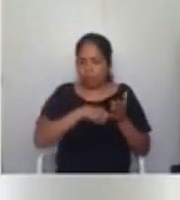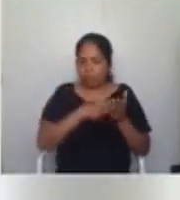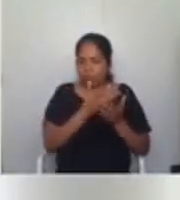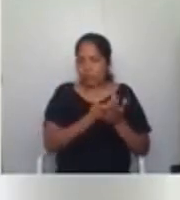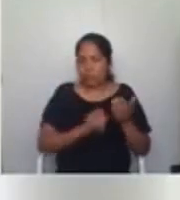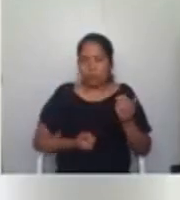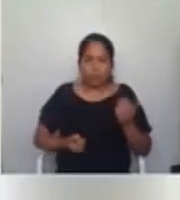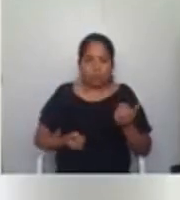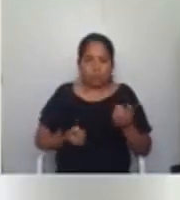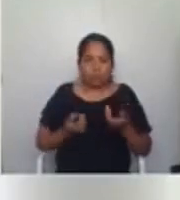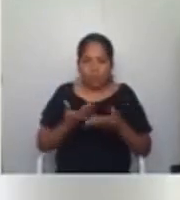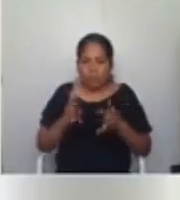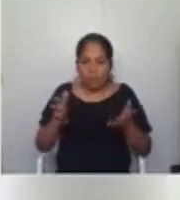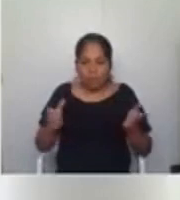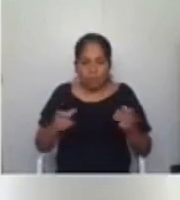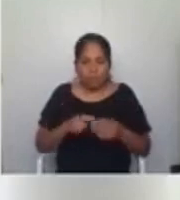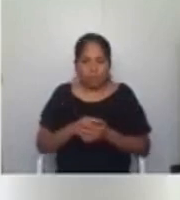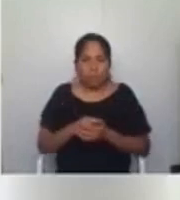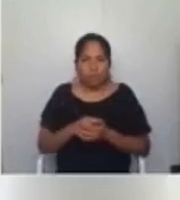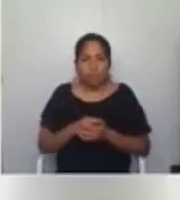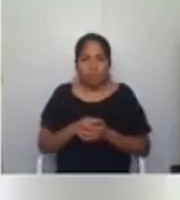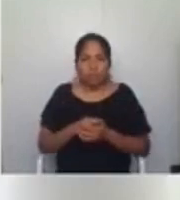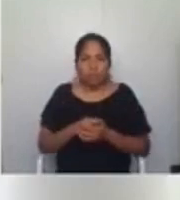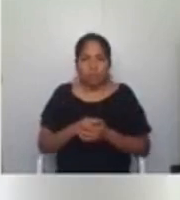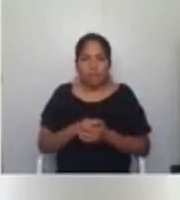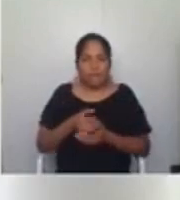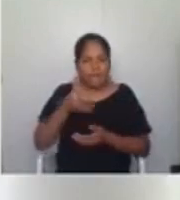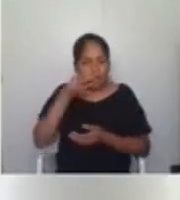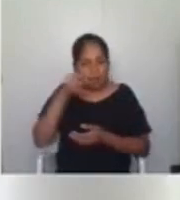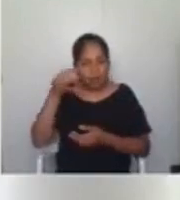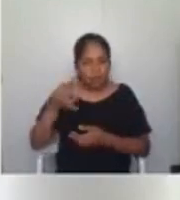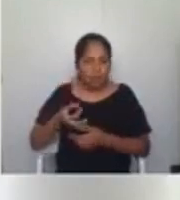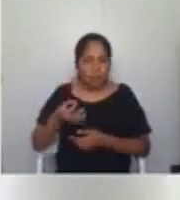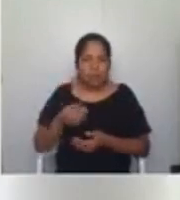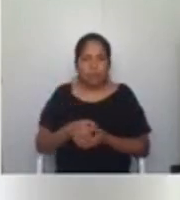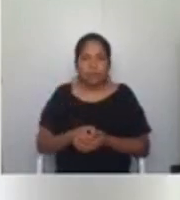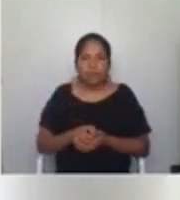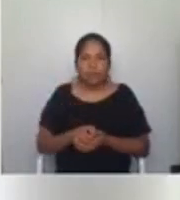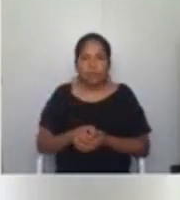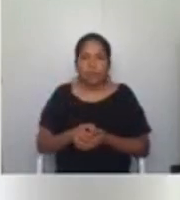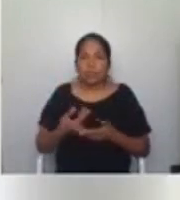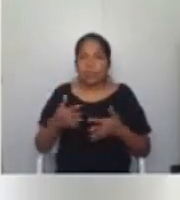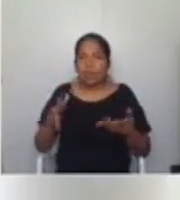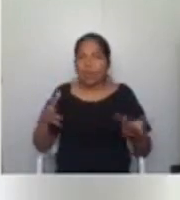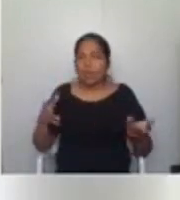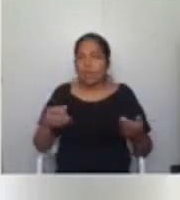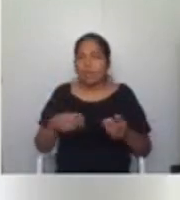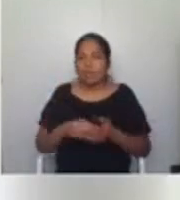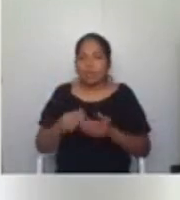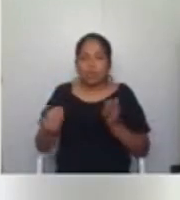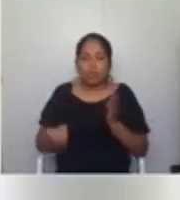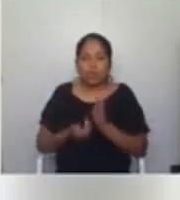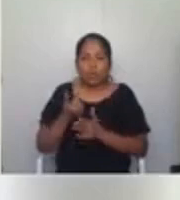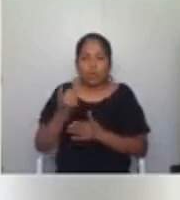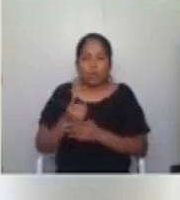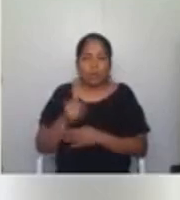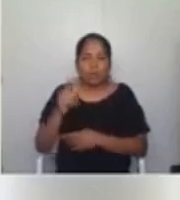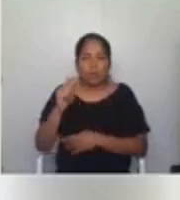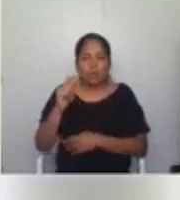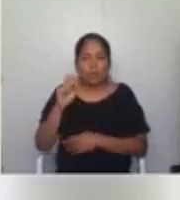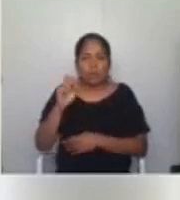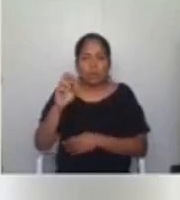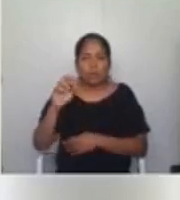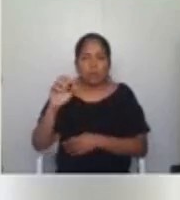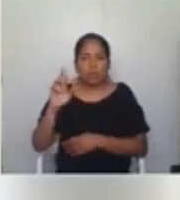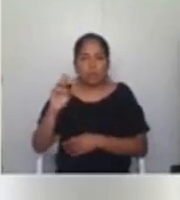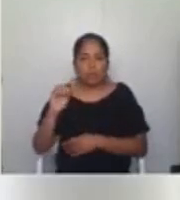existía. Entonces, tenemos menos gente porque no se ha renovado contrato a terceros y no se ha renovado contrato CAS. Y ha